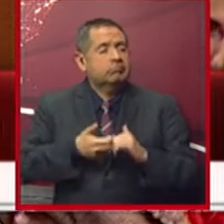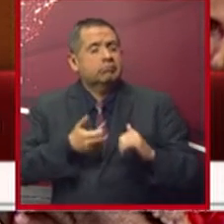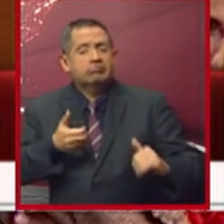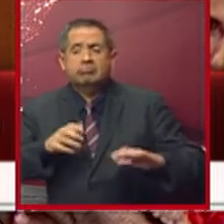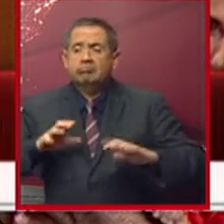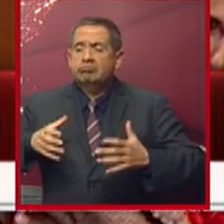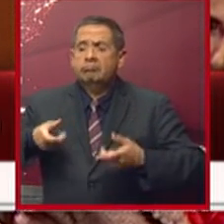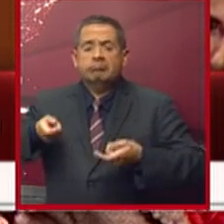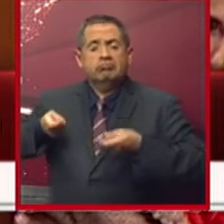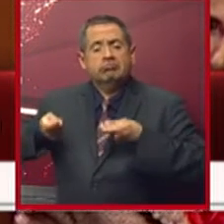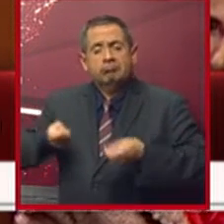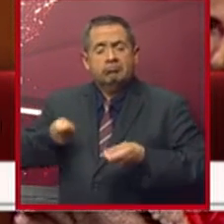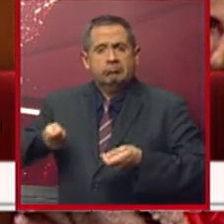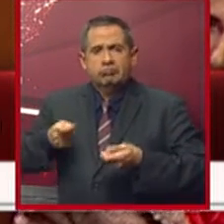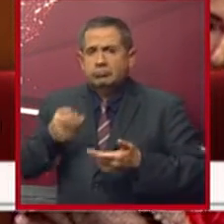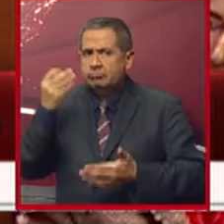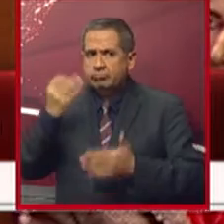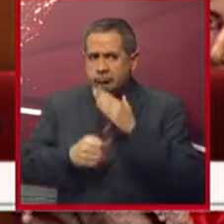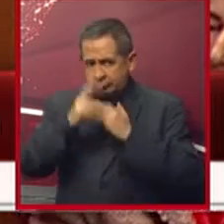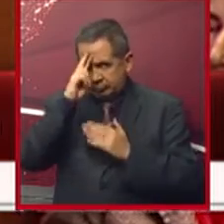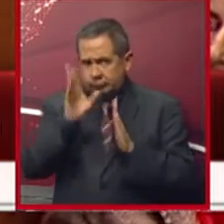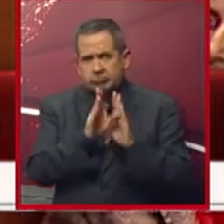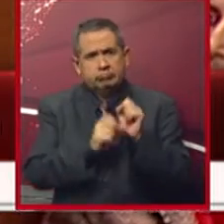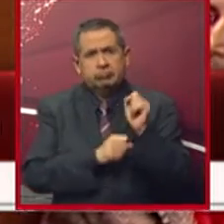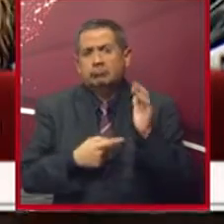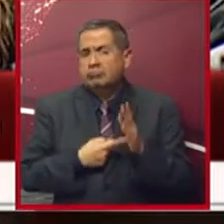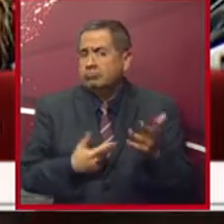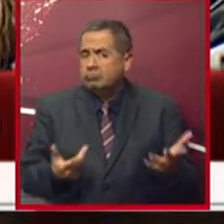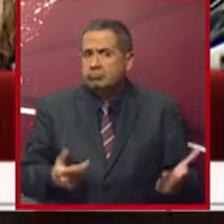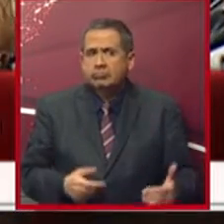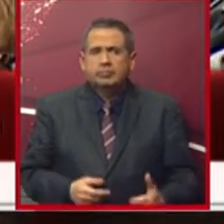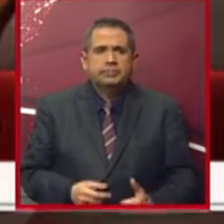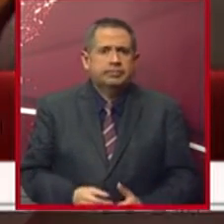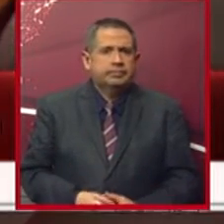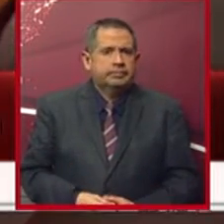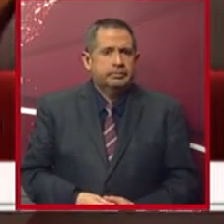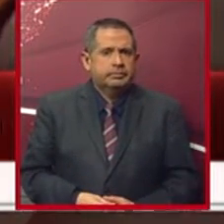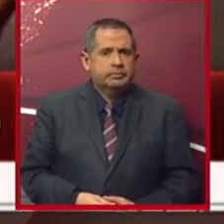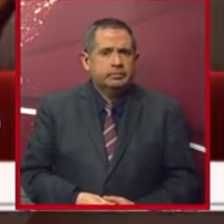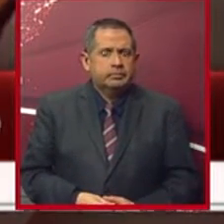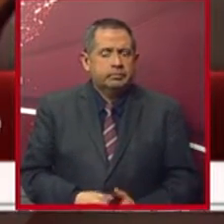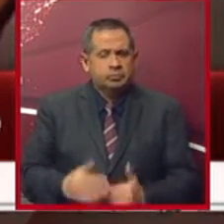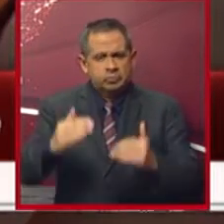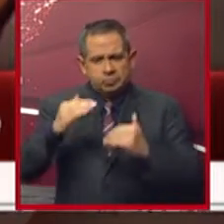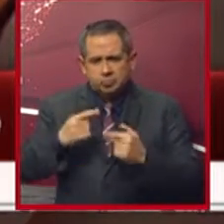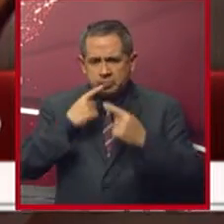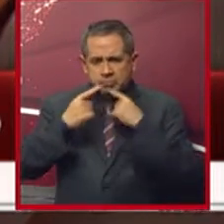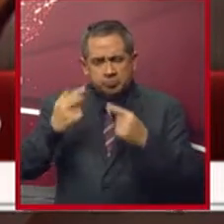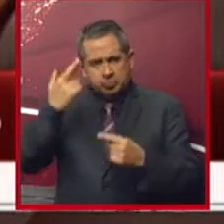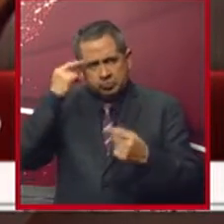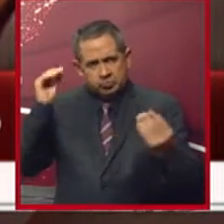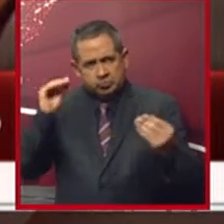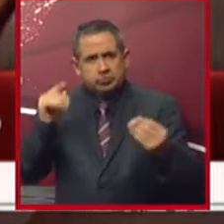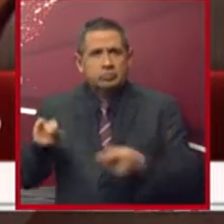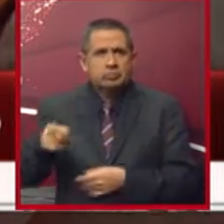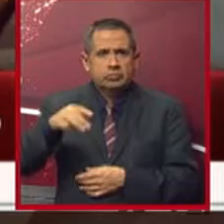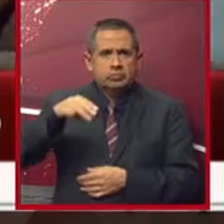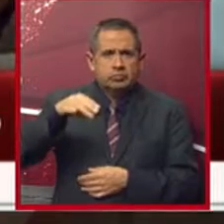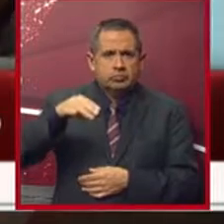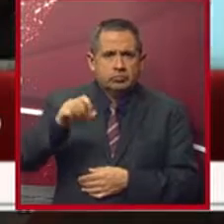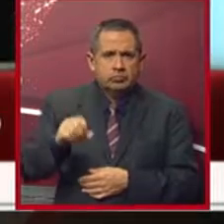del paradigma del constitucionalismo moderno. Bueno, y continuaron los argumentos. De acuerdo con María Elena